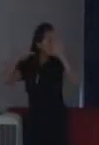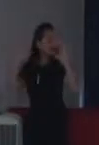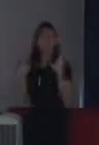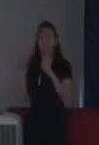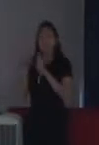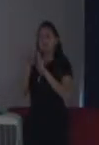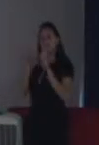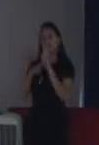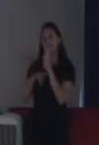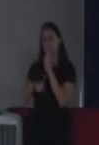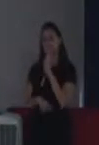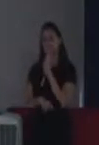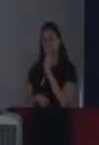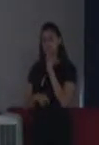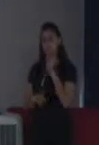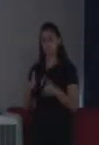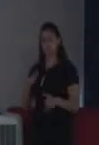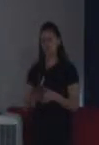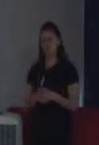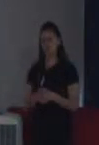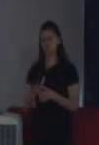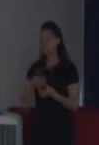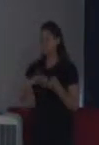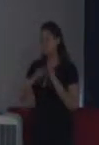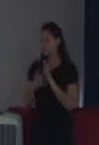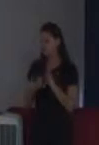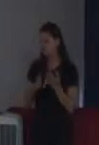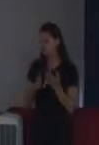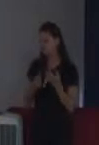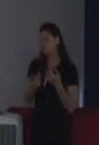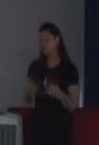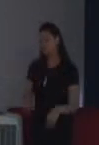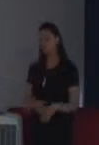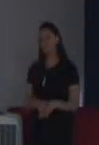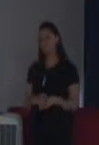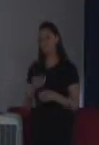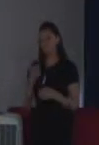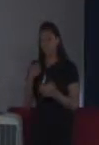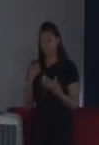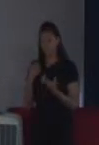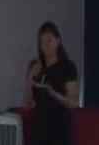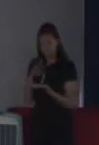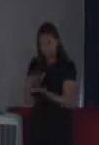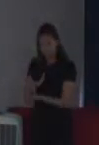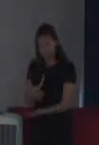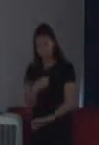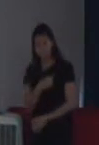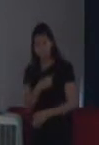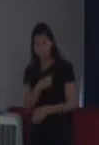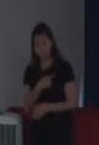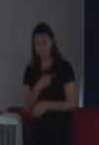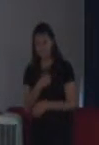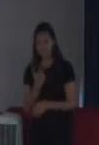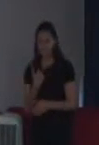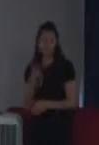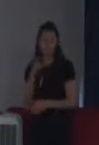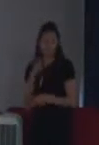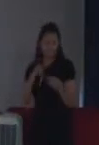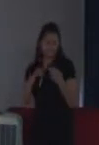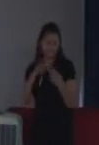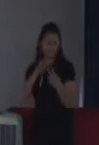reglas de juego. ¿Qué significa? Sencillo. Si yo voy a participar de esto, yo tengo que